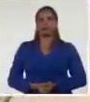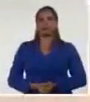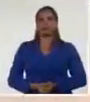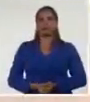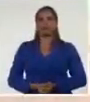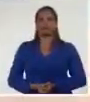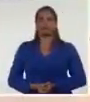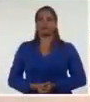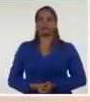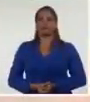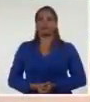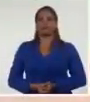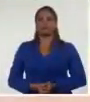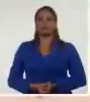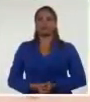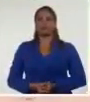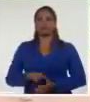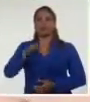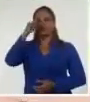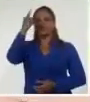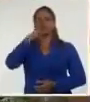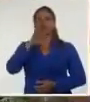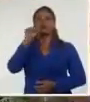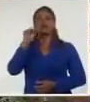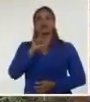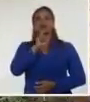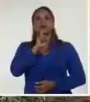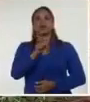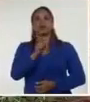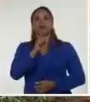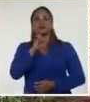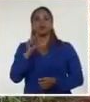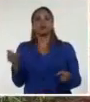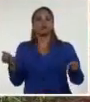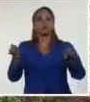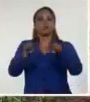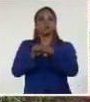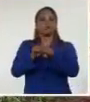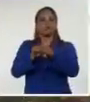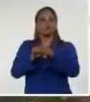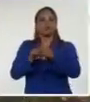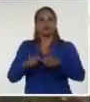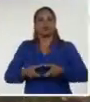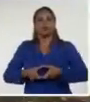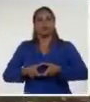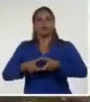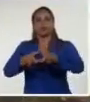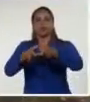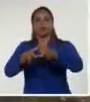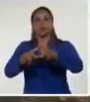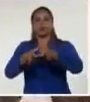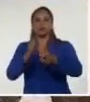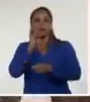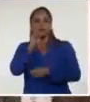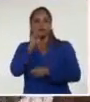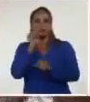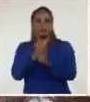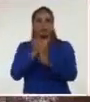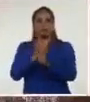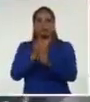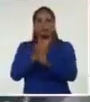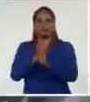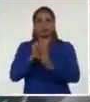A la entrada de San Antonio, el punto de conexión del nuevo acueducto con las redes de la ciudad.